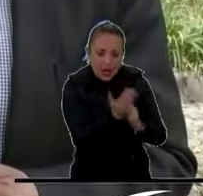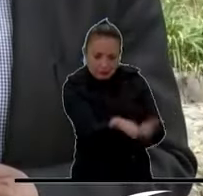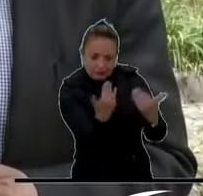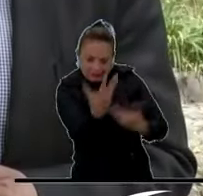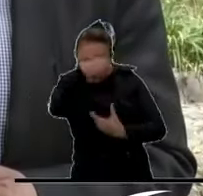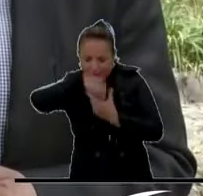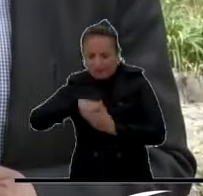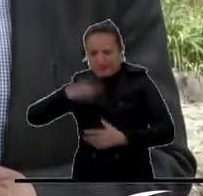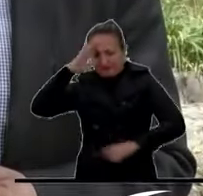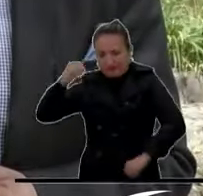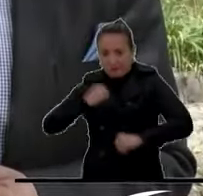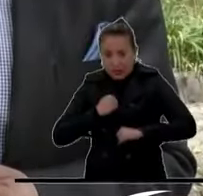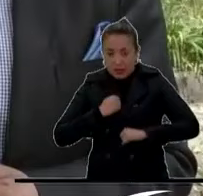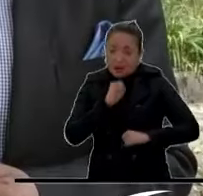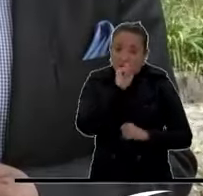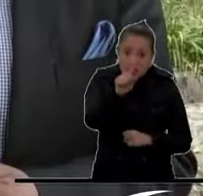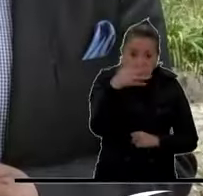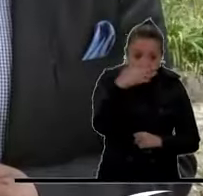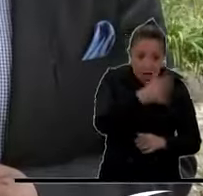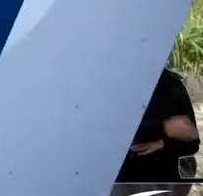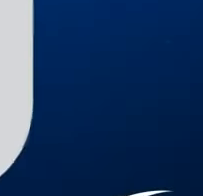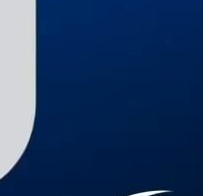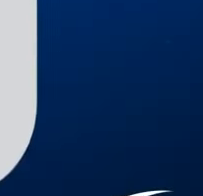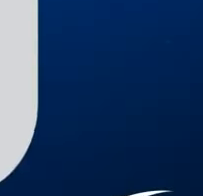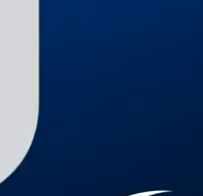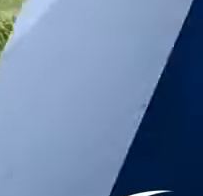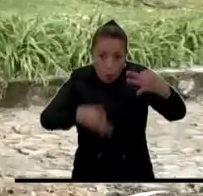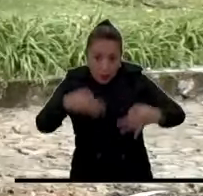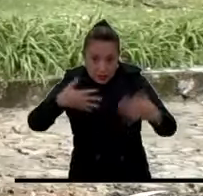Rojas, ¿ya lo presentaron ante un juez?